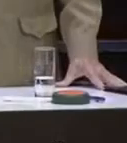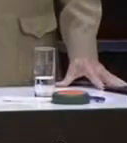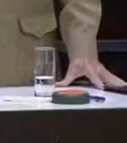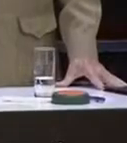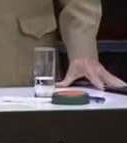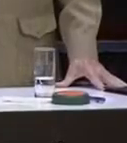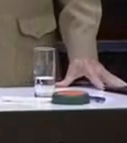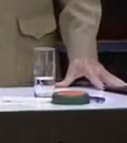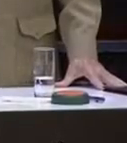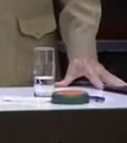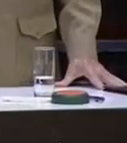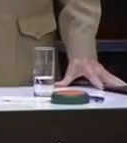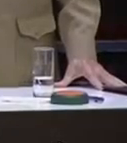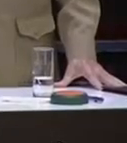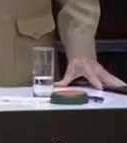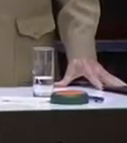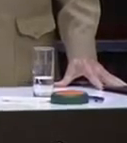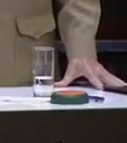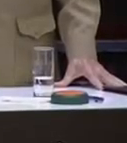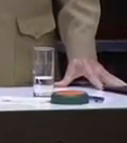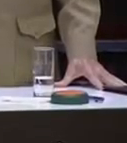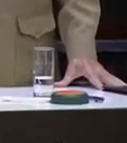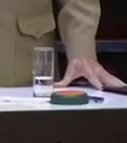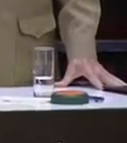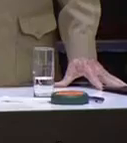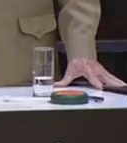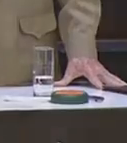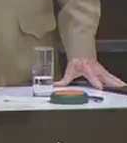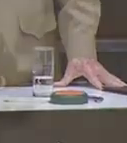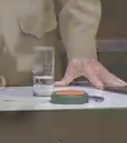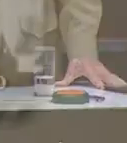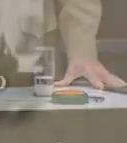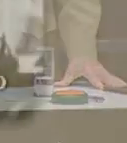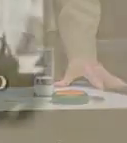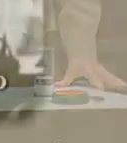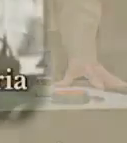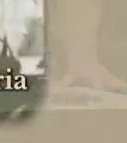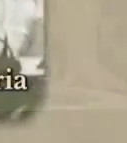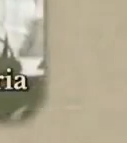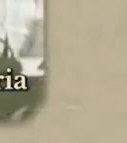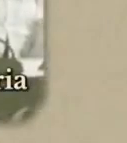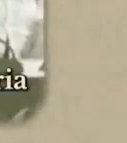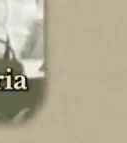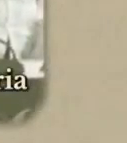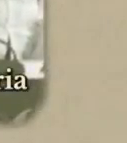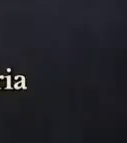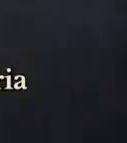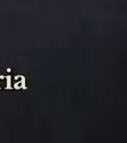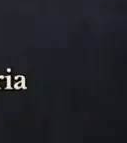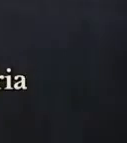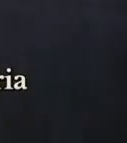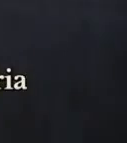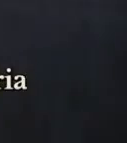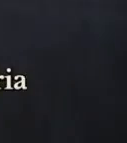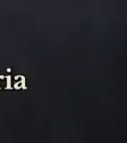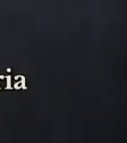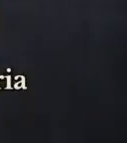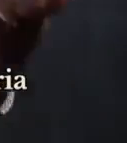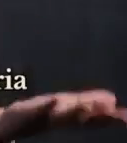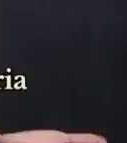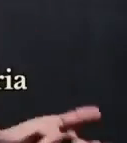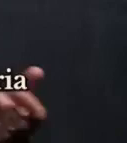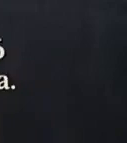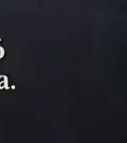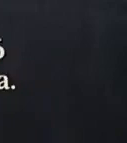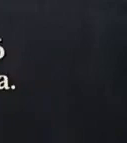persona que durante toda su vida ha defendido ha mantenido y ha sido leal a todas a